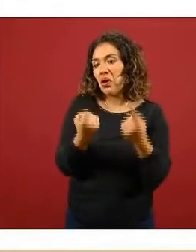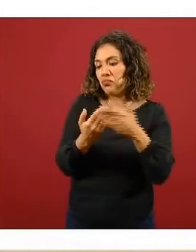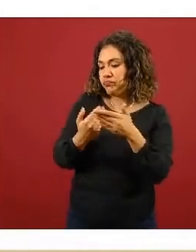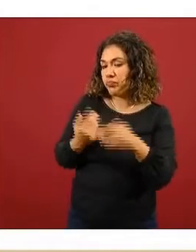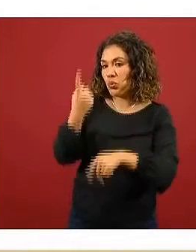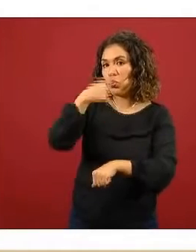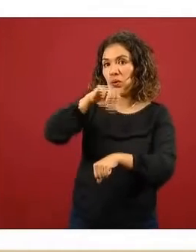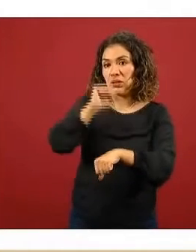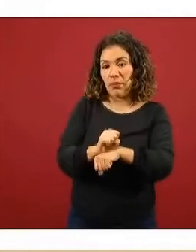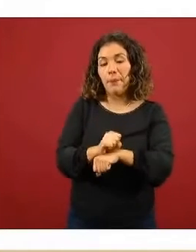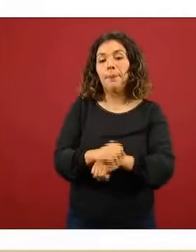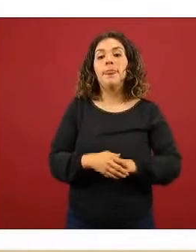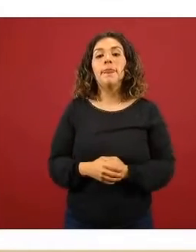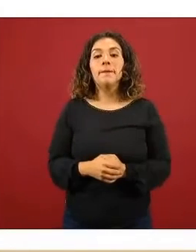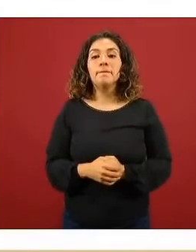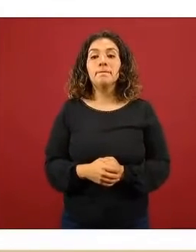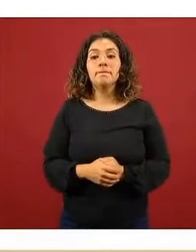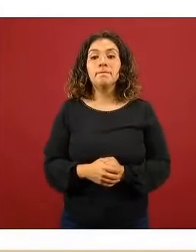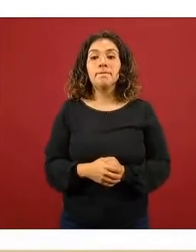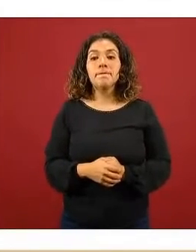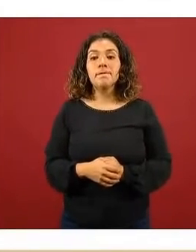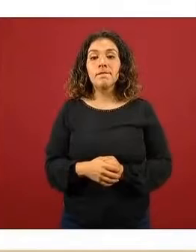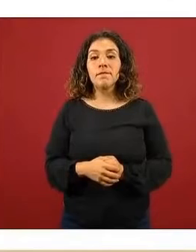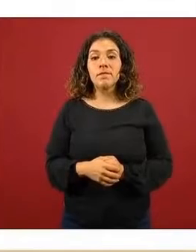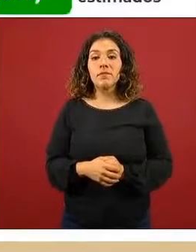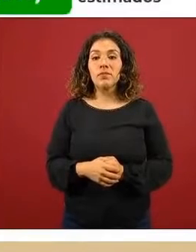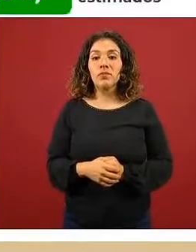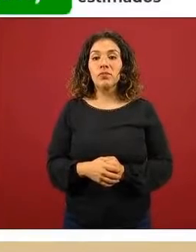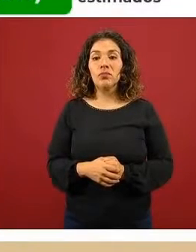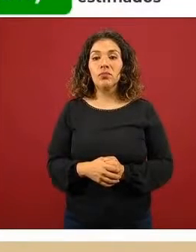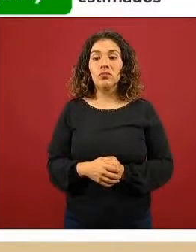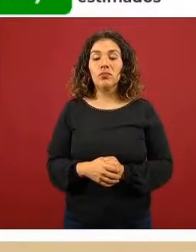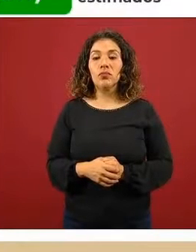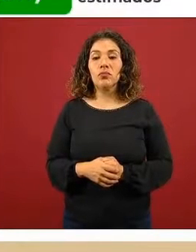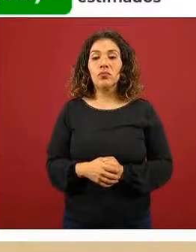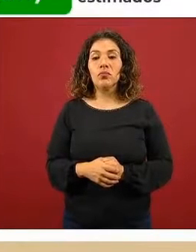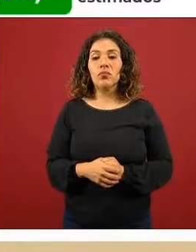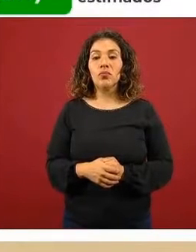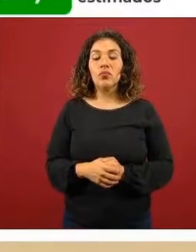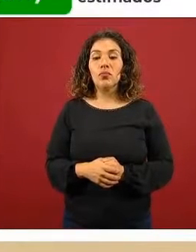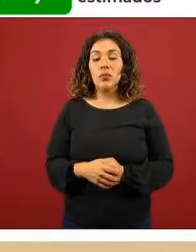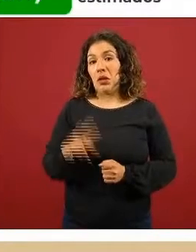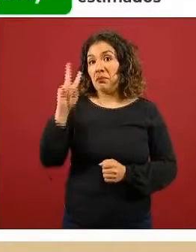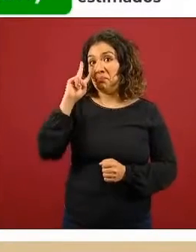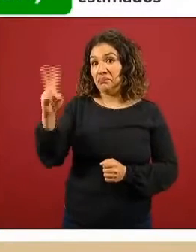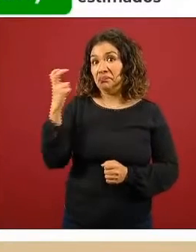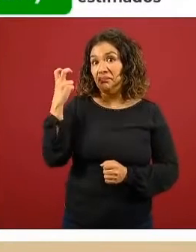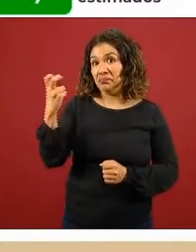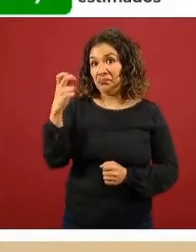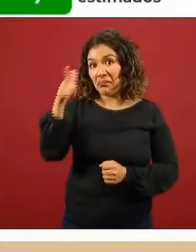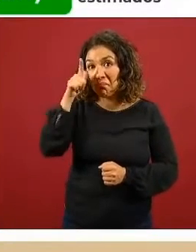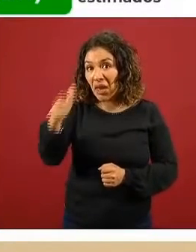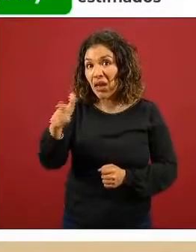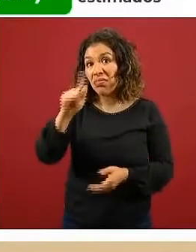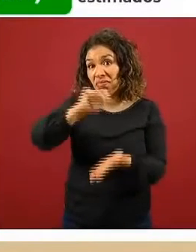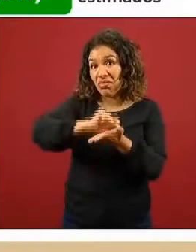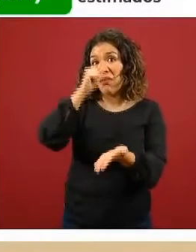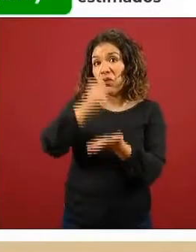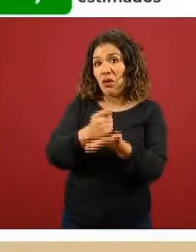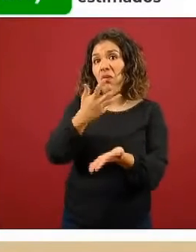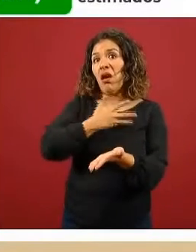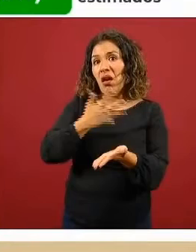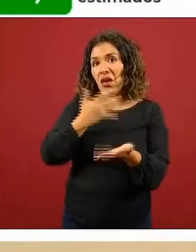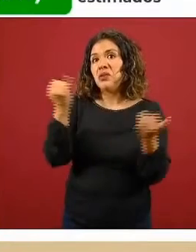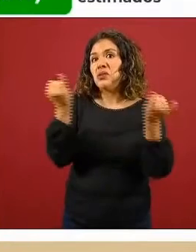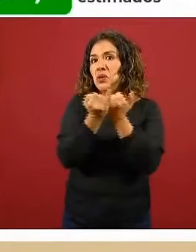semana. Veamos la siguiente diapositiva, la curva de casos estimados. Aquí también, evidentemente, Tamaulipas entró en un